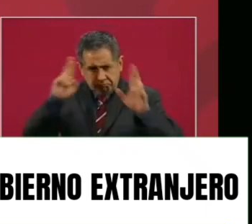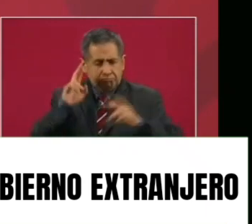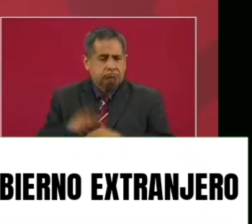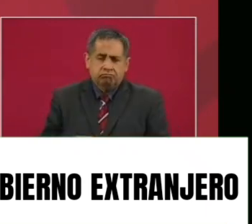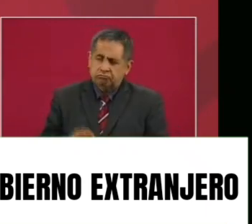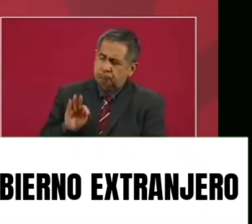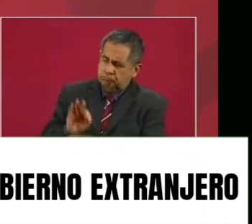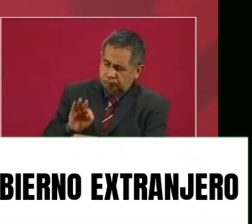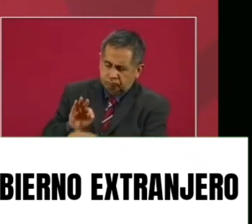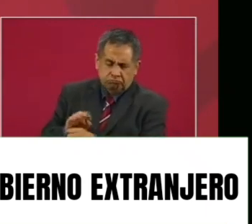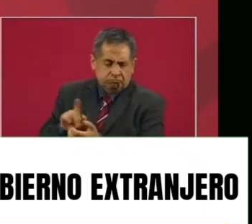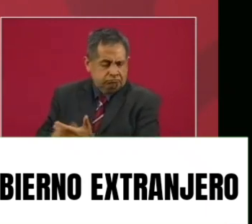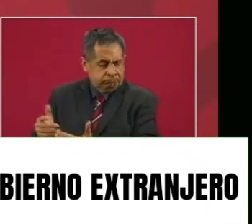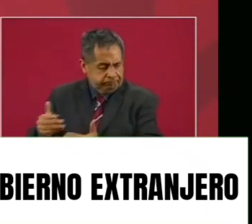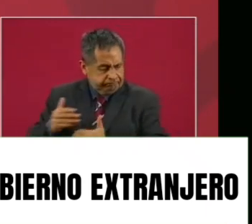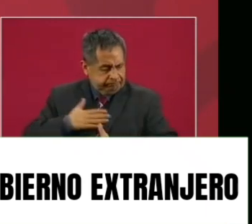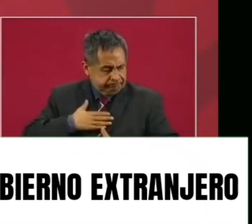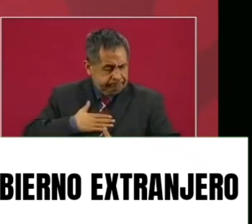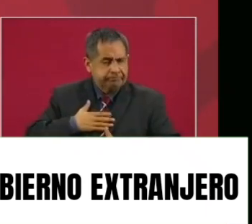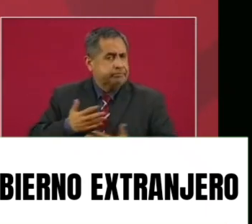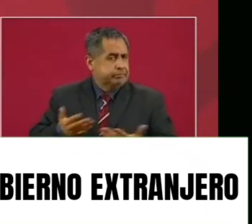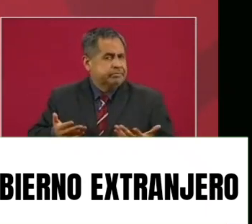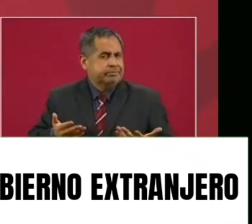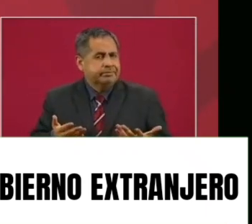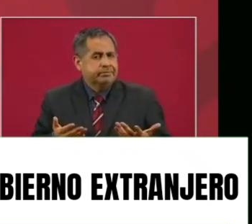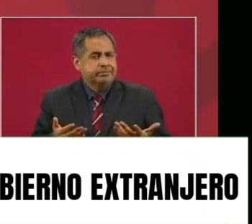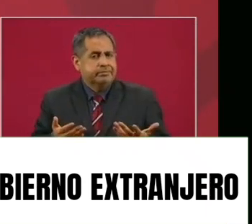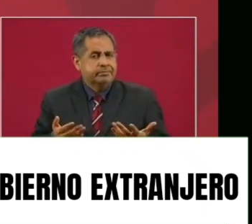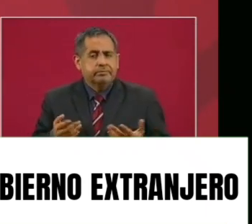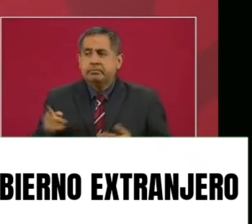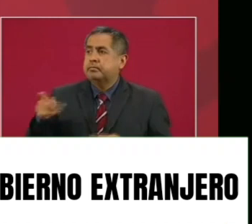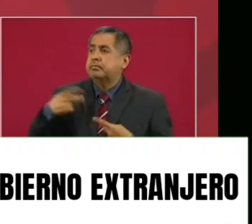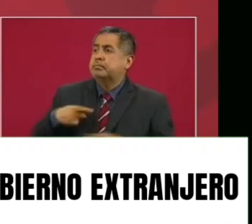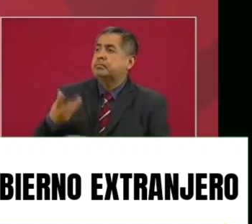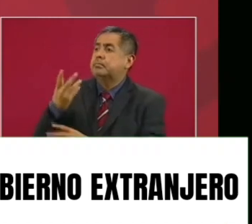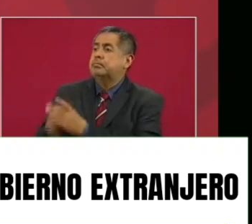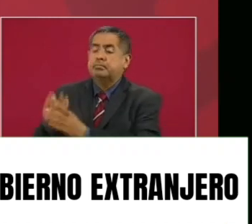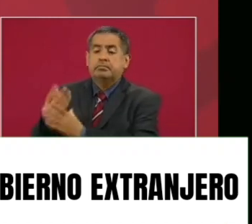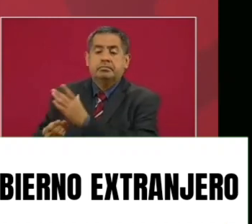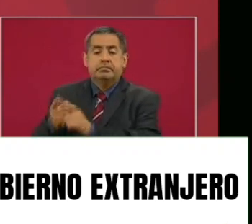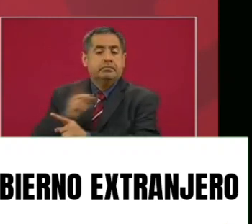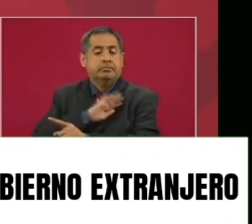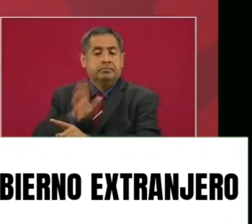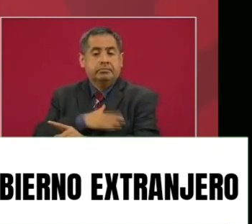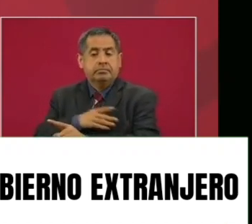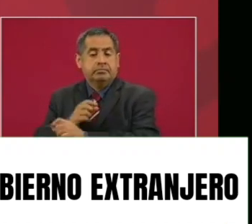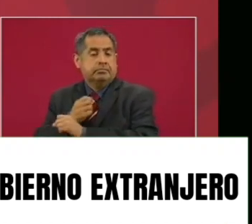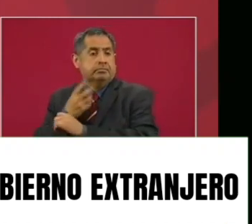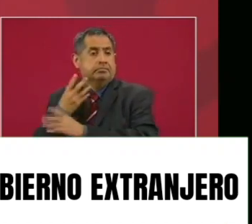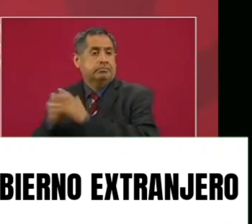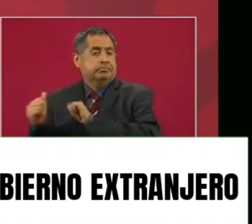proteger a los refugiados españoles,